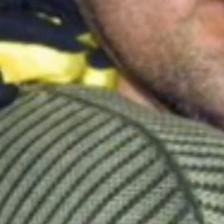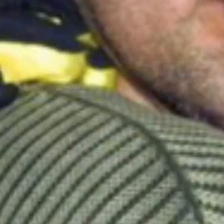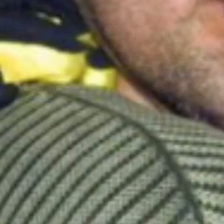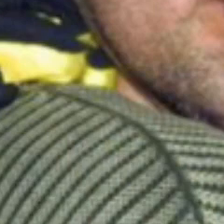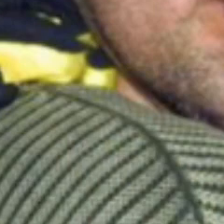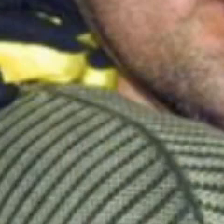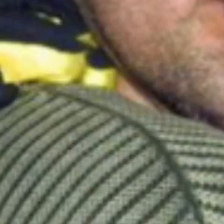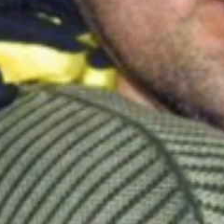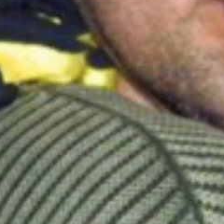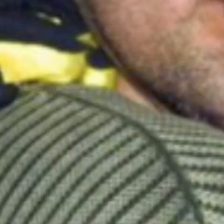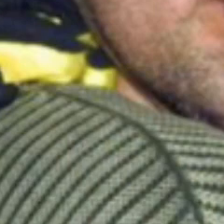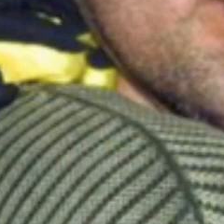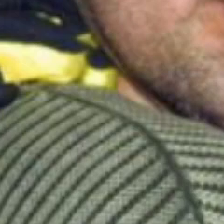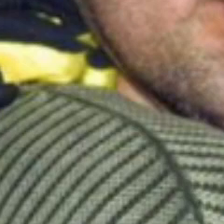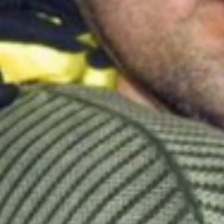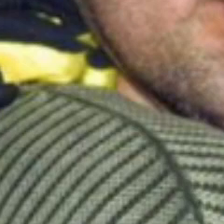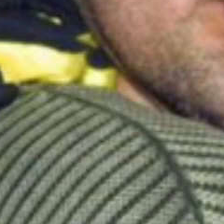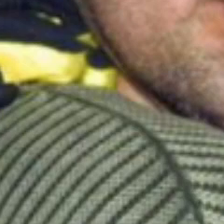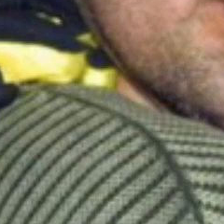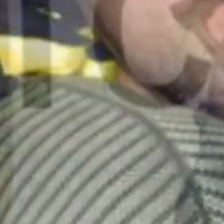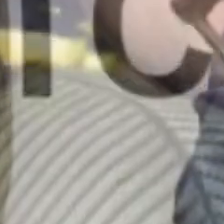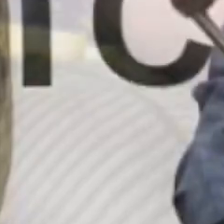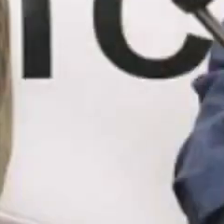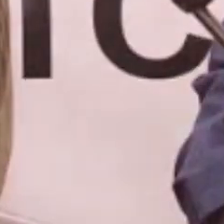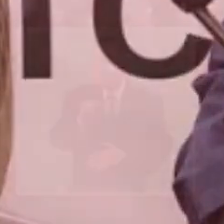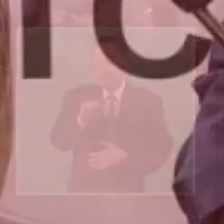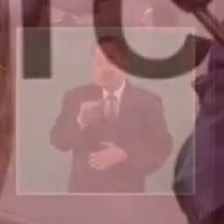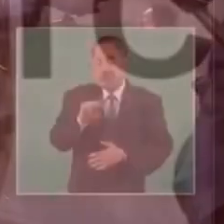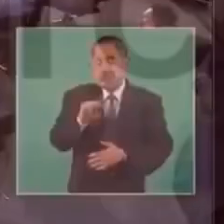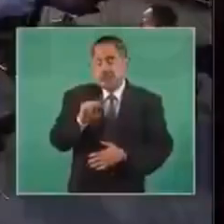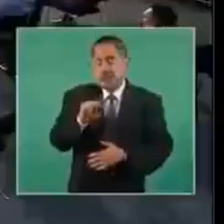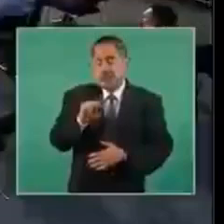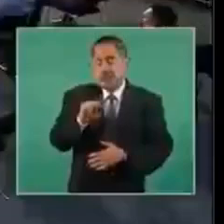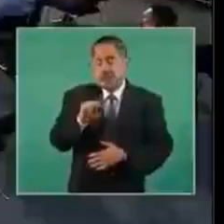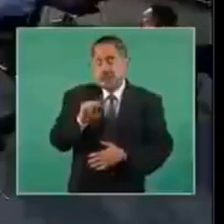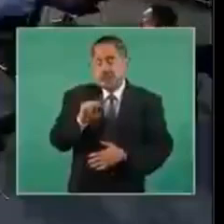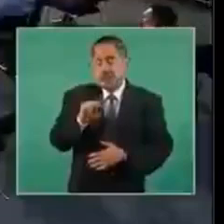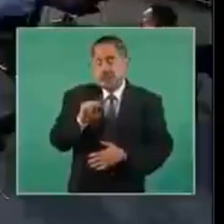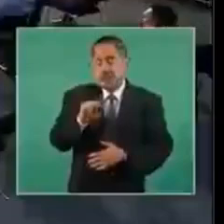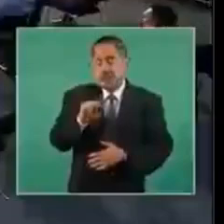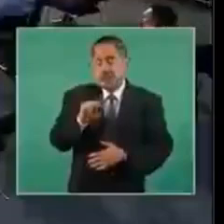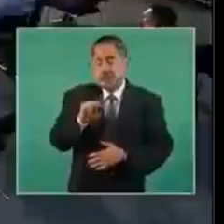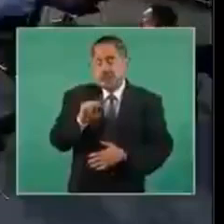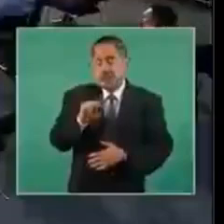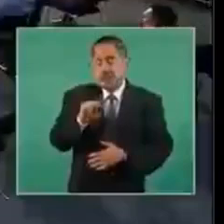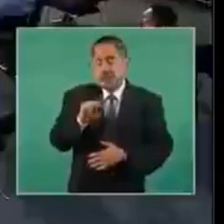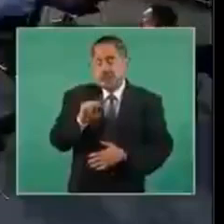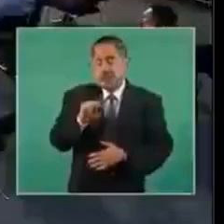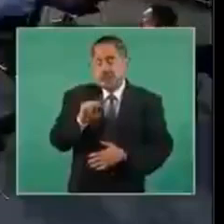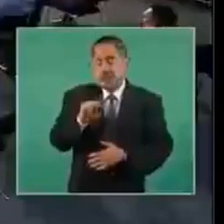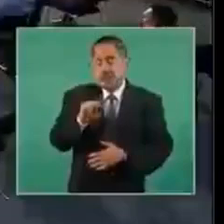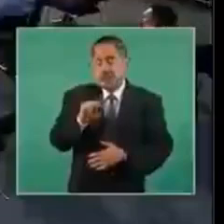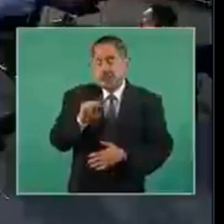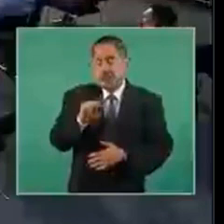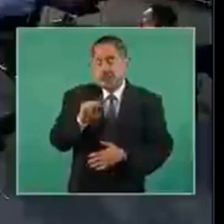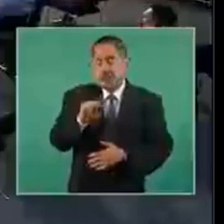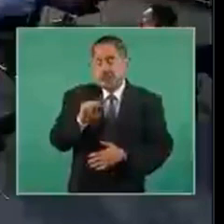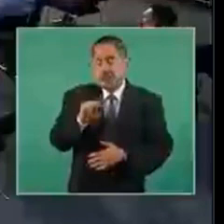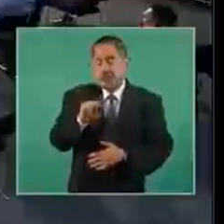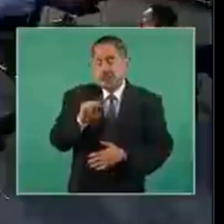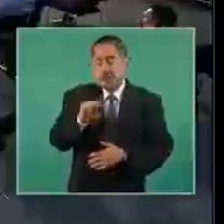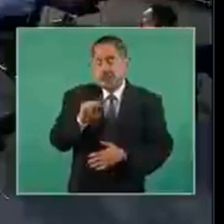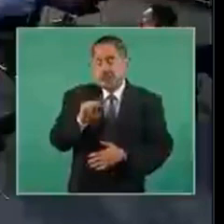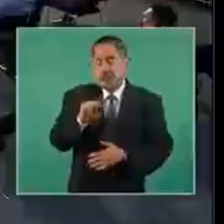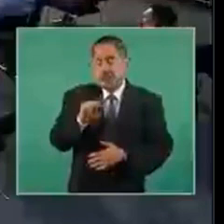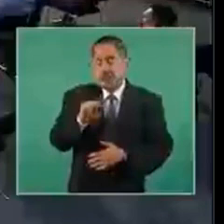evidencia de que este señor había participado en un montaje, aquí la tiene. Porque si el señor supiera del caso, sabría que es la segunda causa penal se refiere a